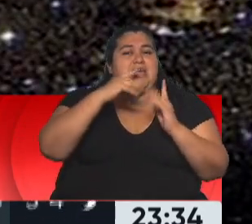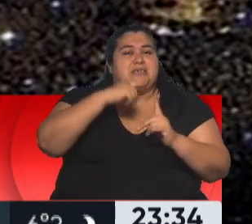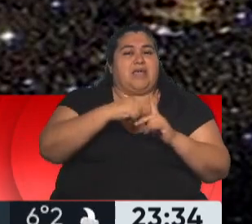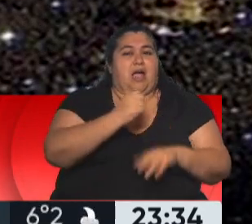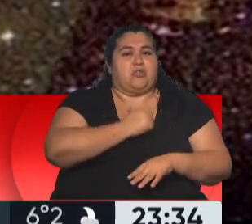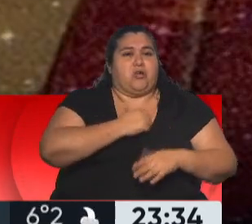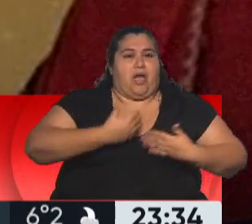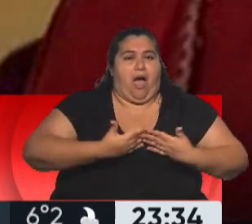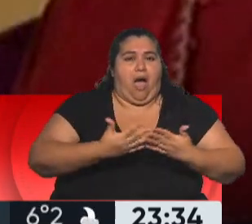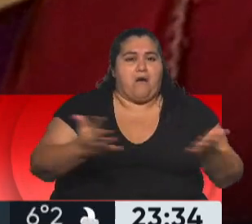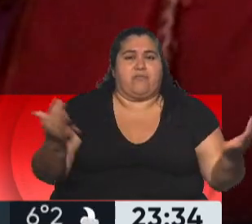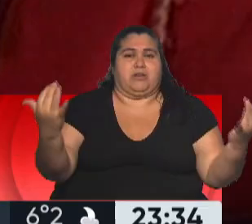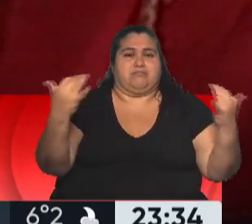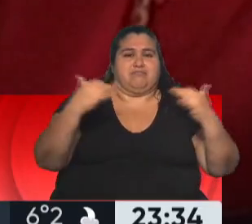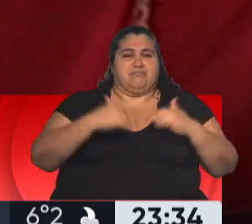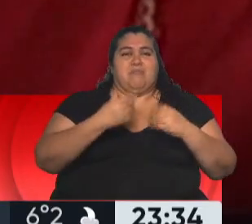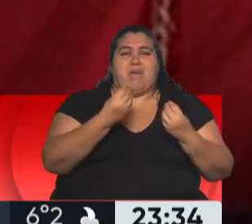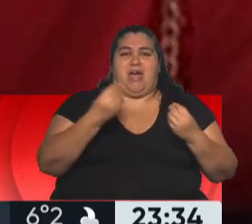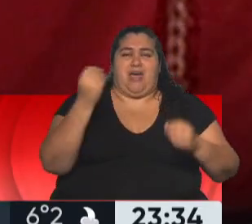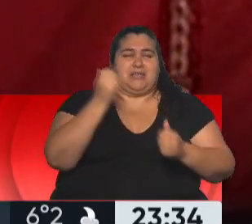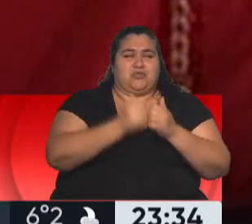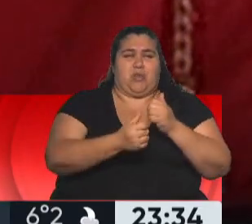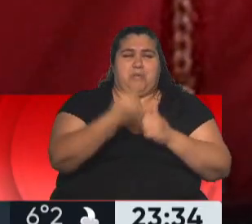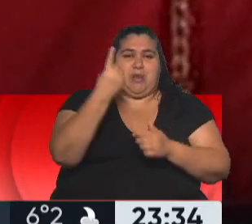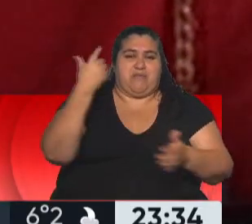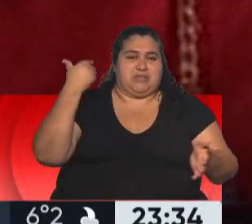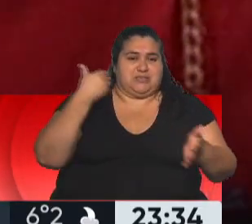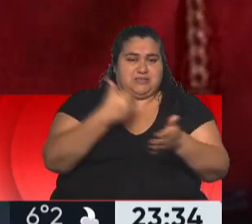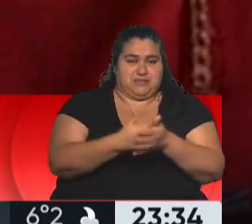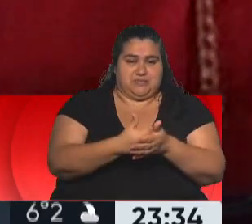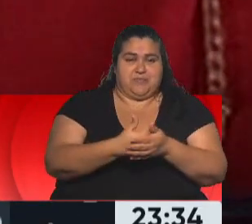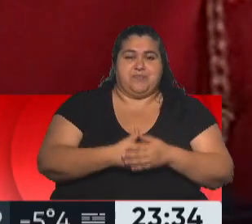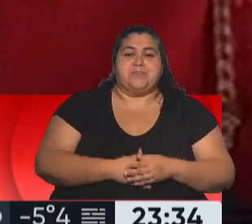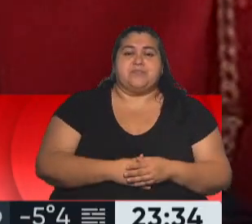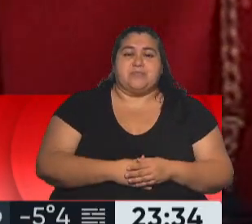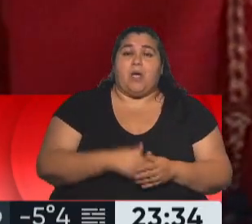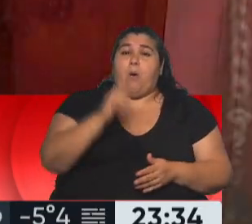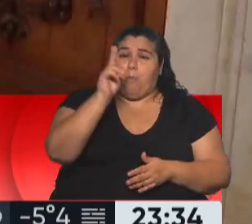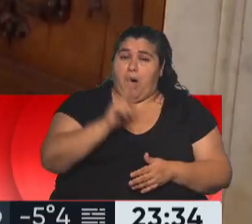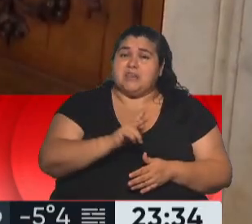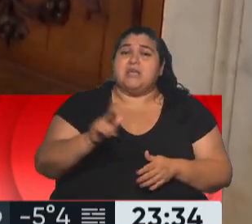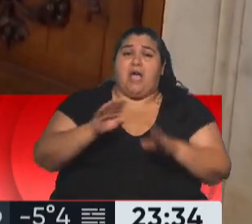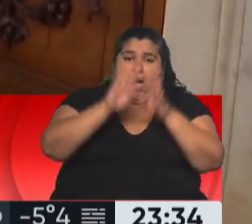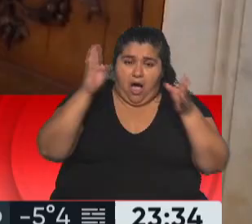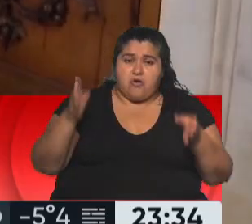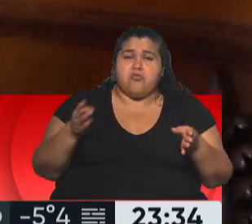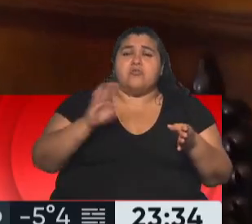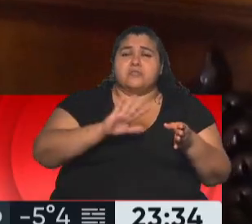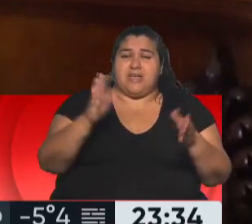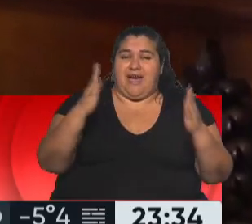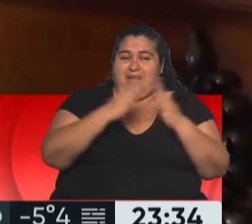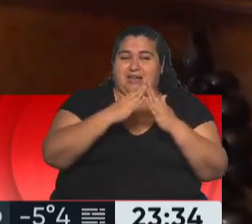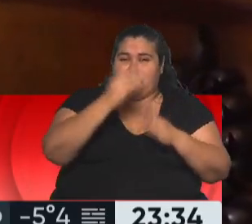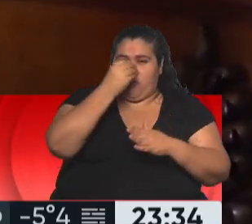antes en toda la historia del mundo. El Vaticano ha sellado la residencia oficial del Papa,